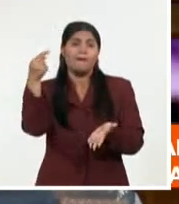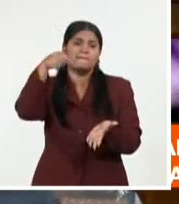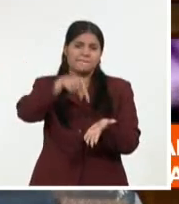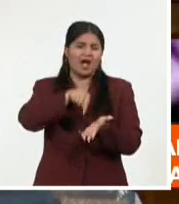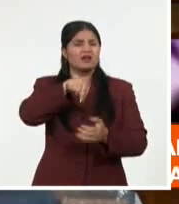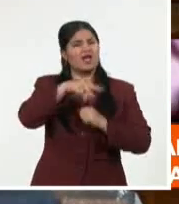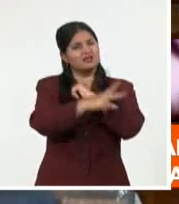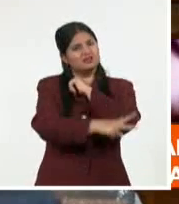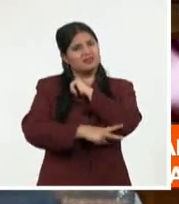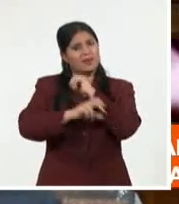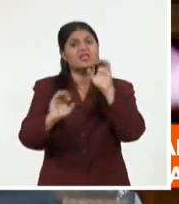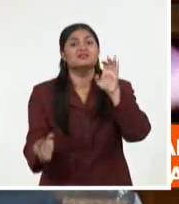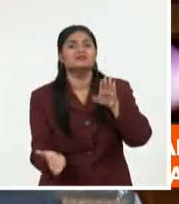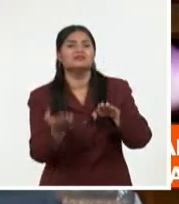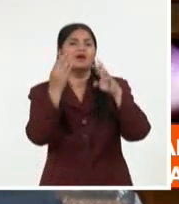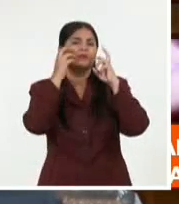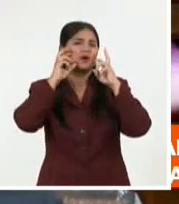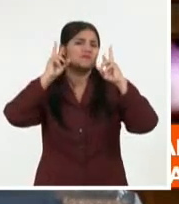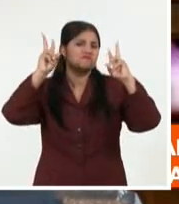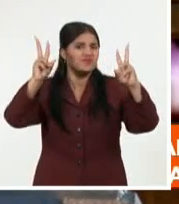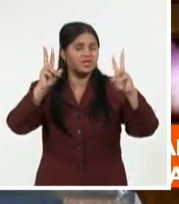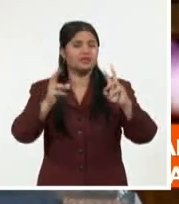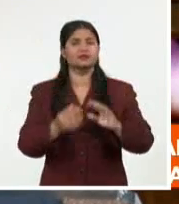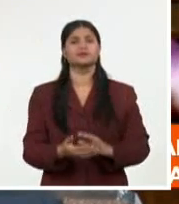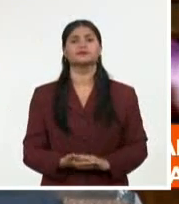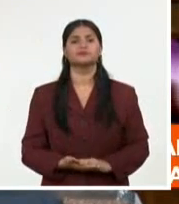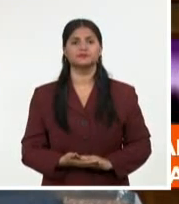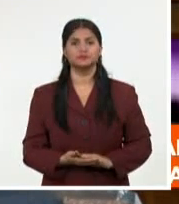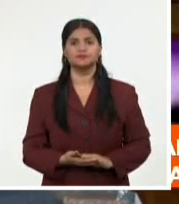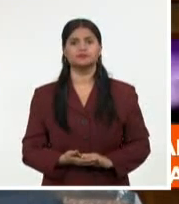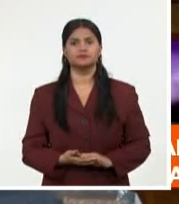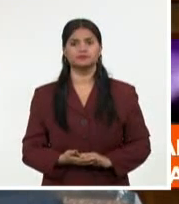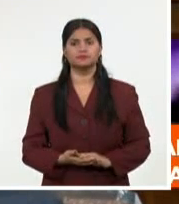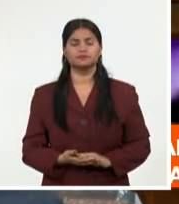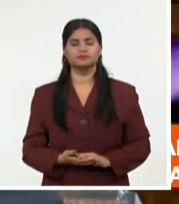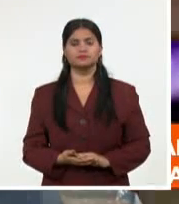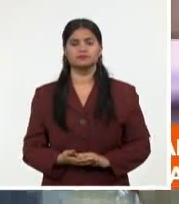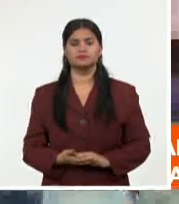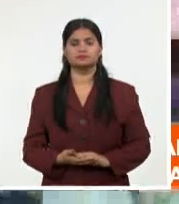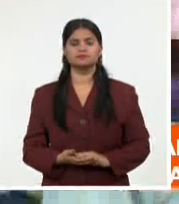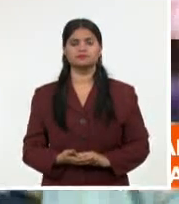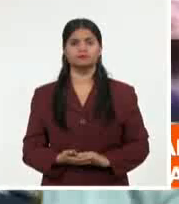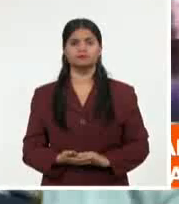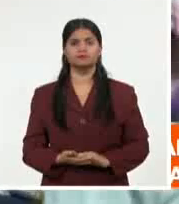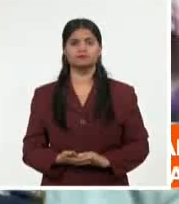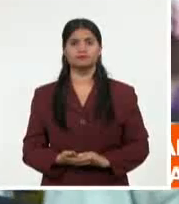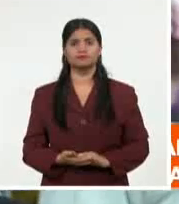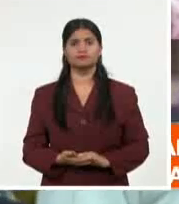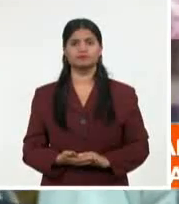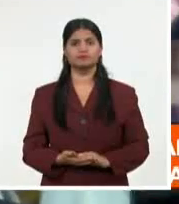treatment of the victims from the eruption of volcano Azufrier last April.